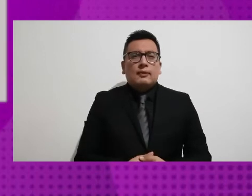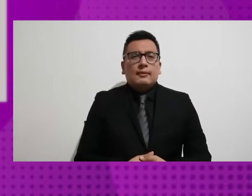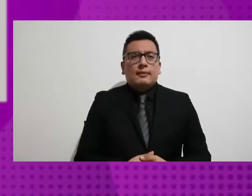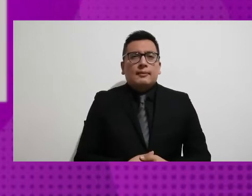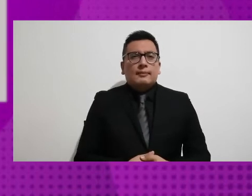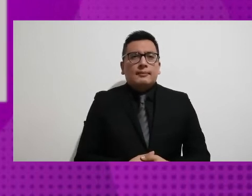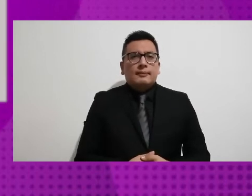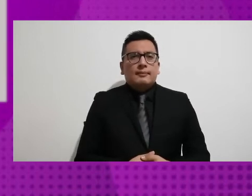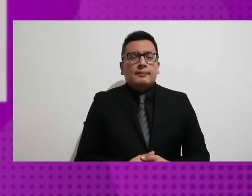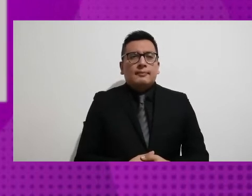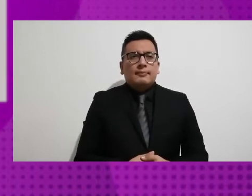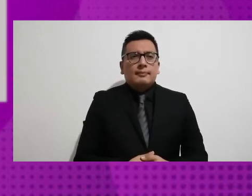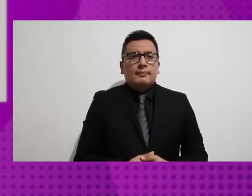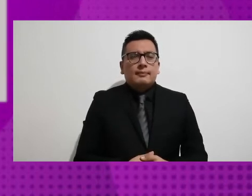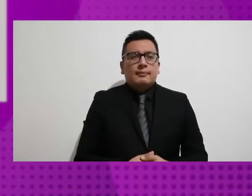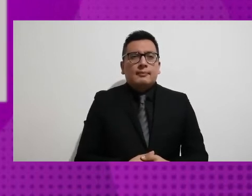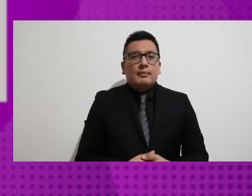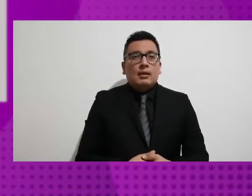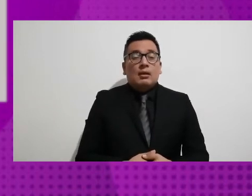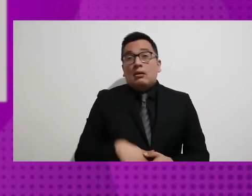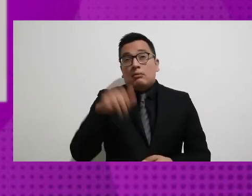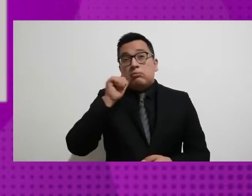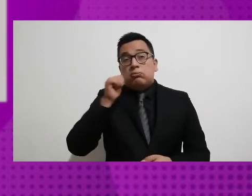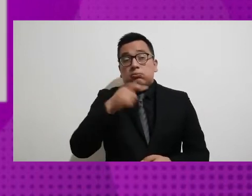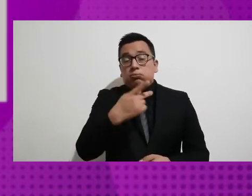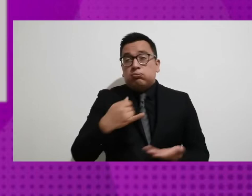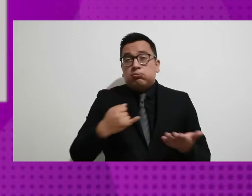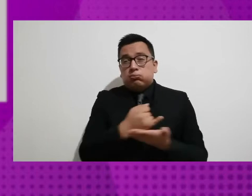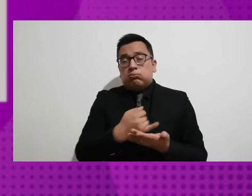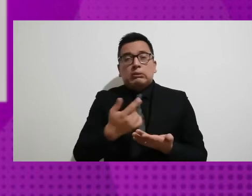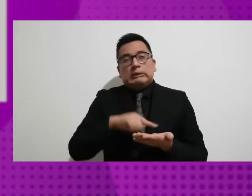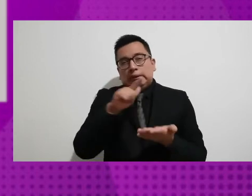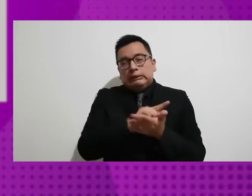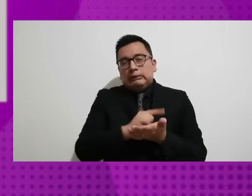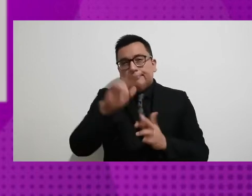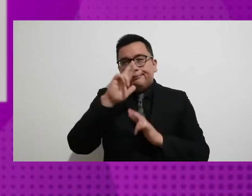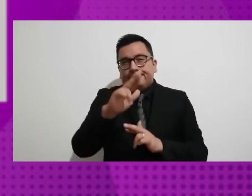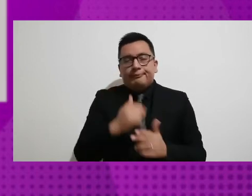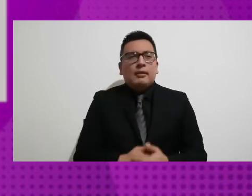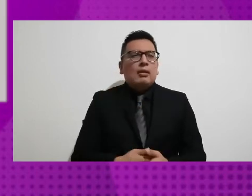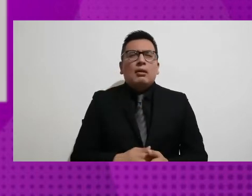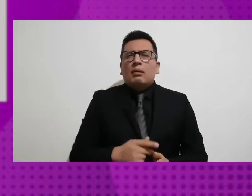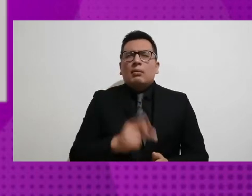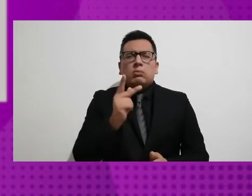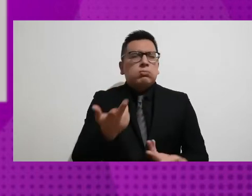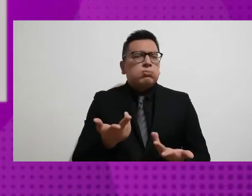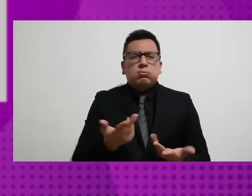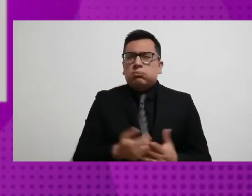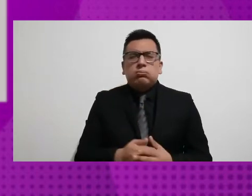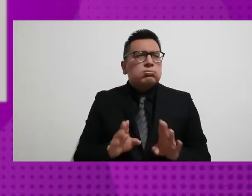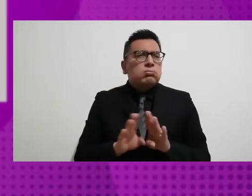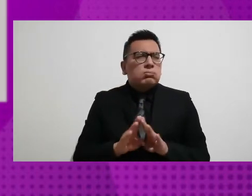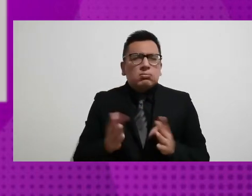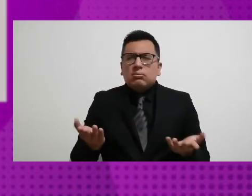con los márgenes propios que se establecen en la Constitución. Ahora bien, ¿de dónde partimos? Como